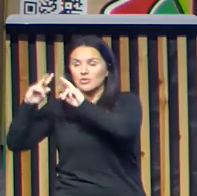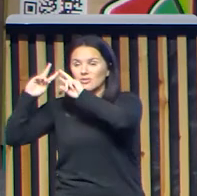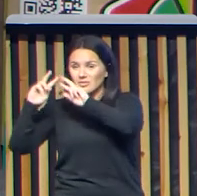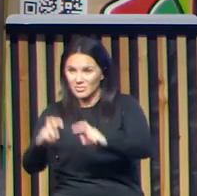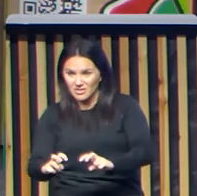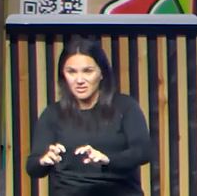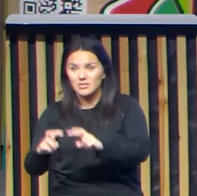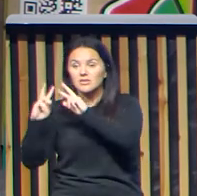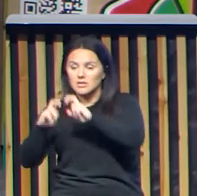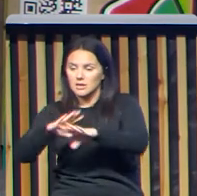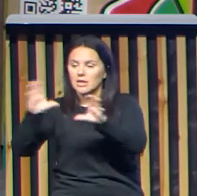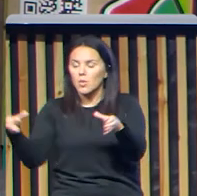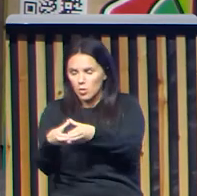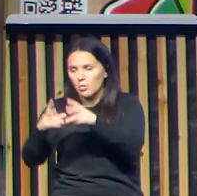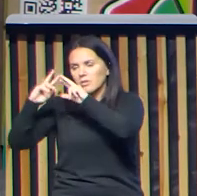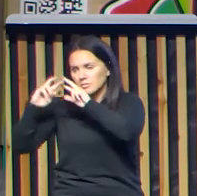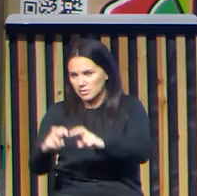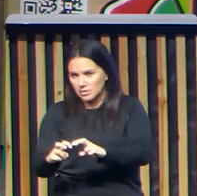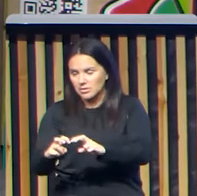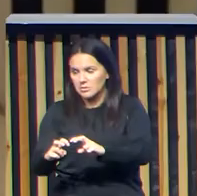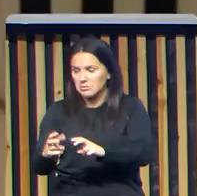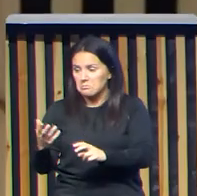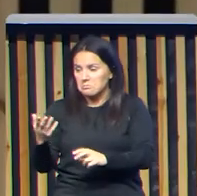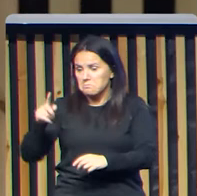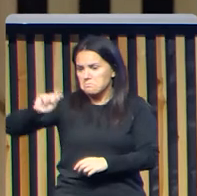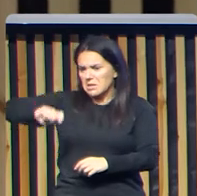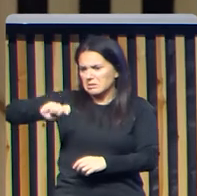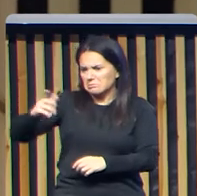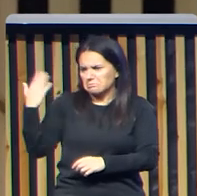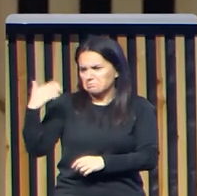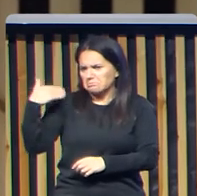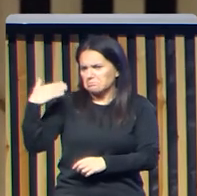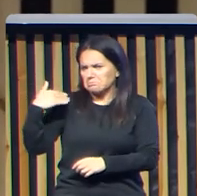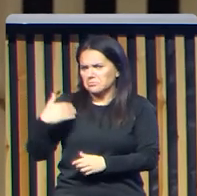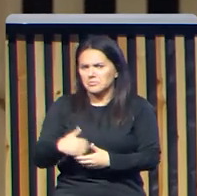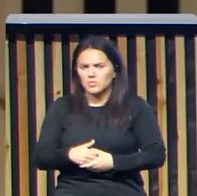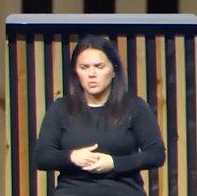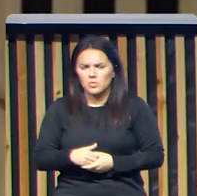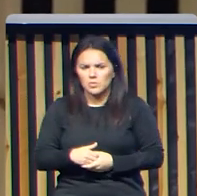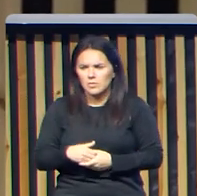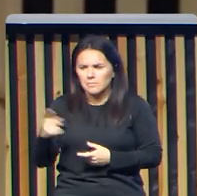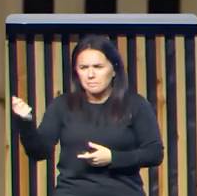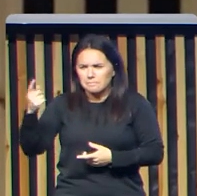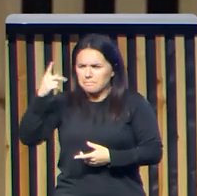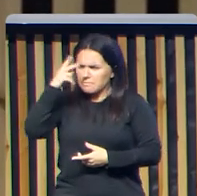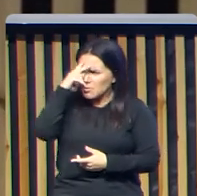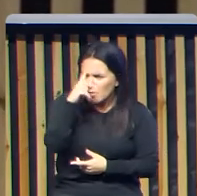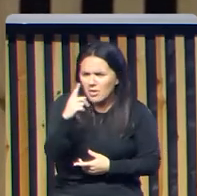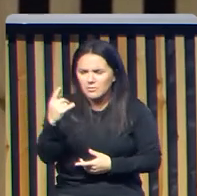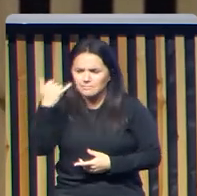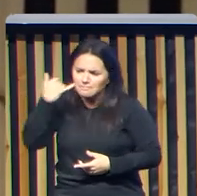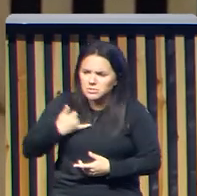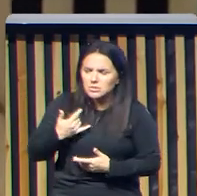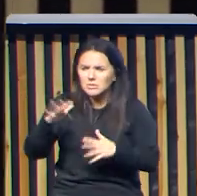investigación del equipo de investigación me llamó hace unos meses muy inquieta y mejor